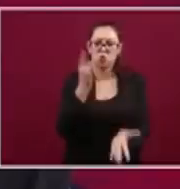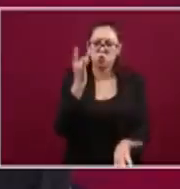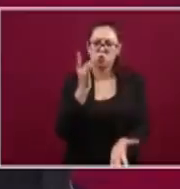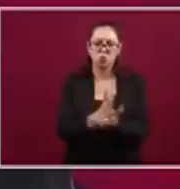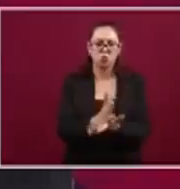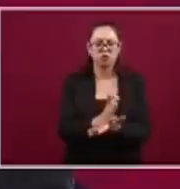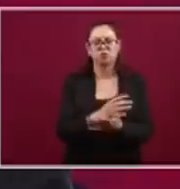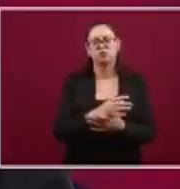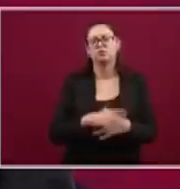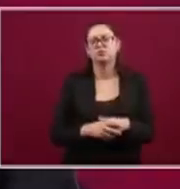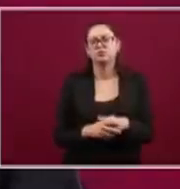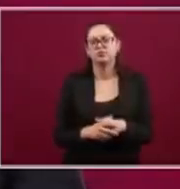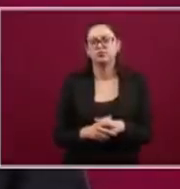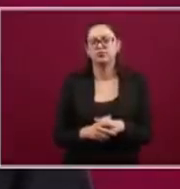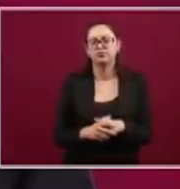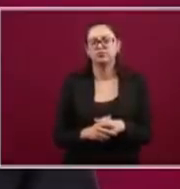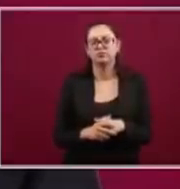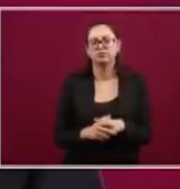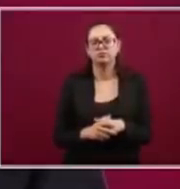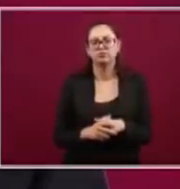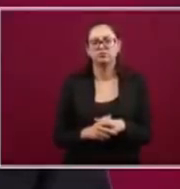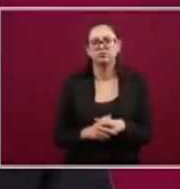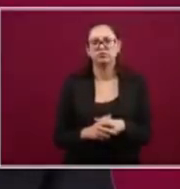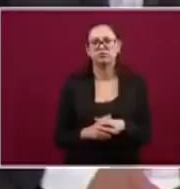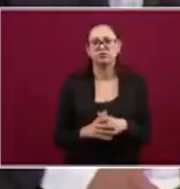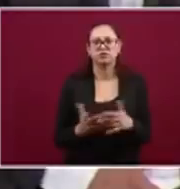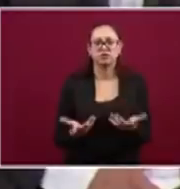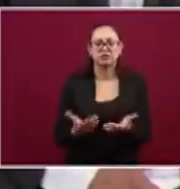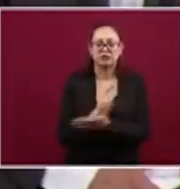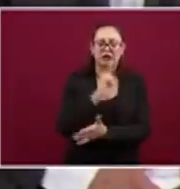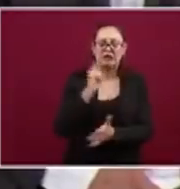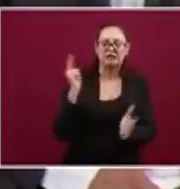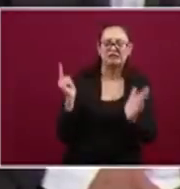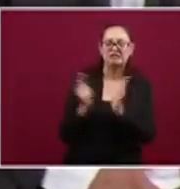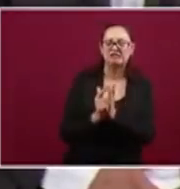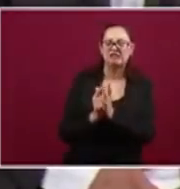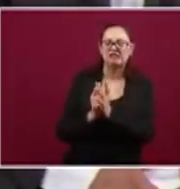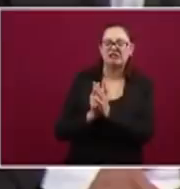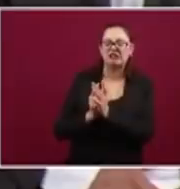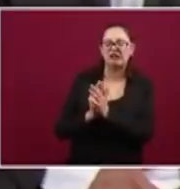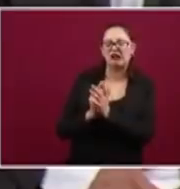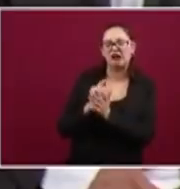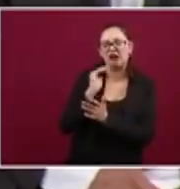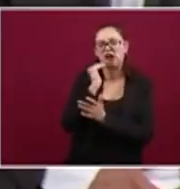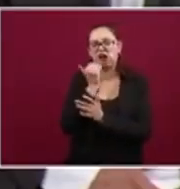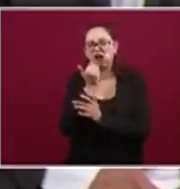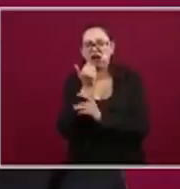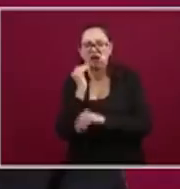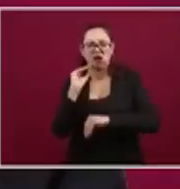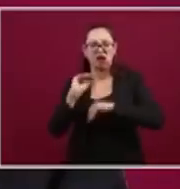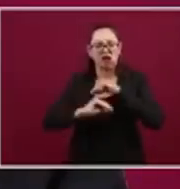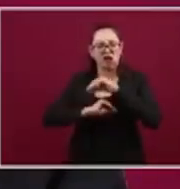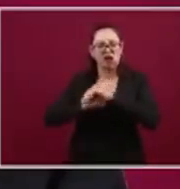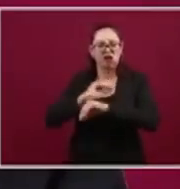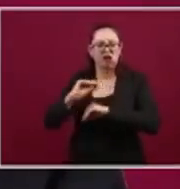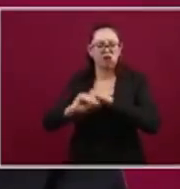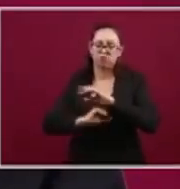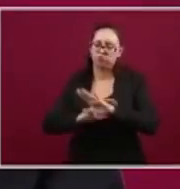que no se retuerce la aplicación de la ley